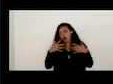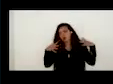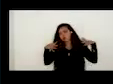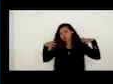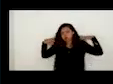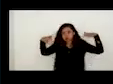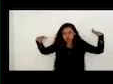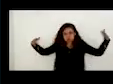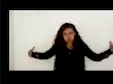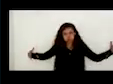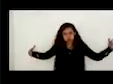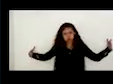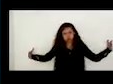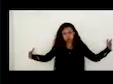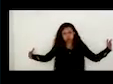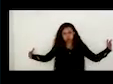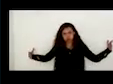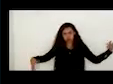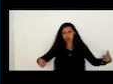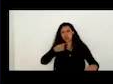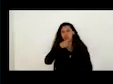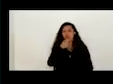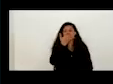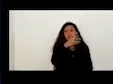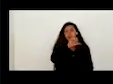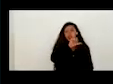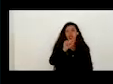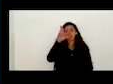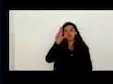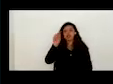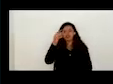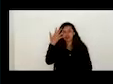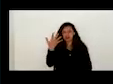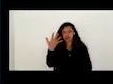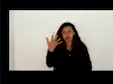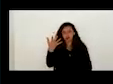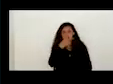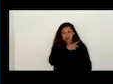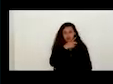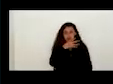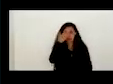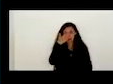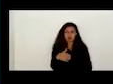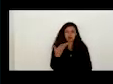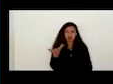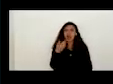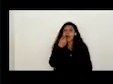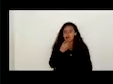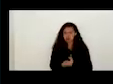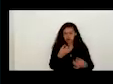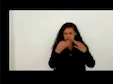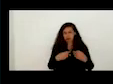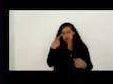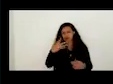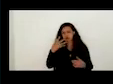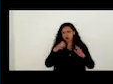obesidad. Y aquel que está entre el percentil 5 y 85, sabemos que está dentro de un peso adecuado para la edad